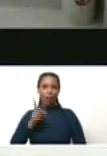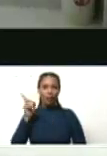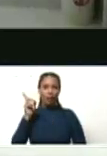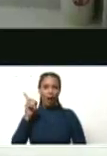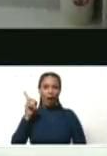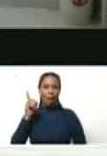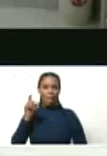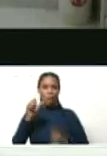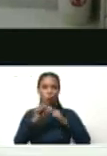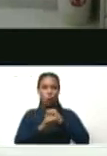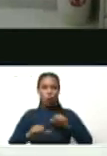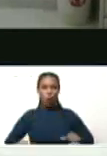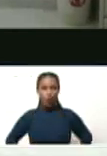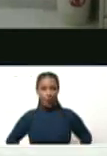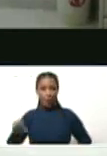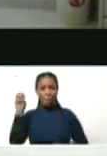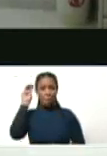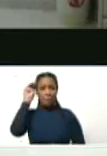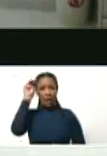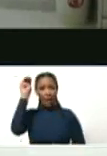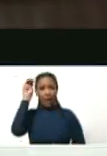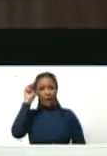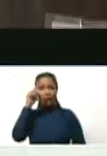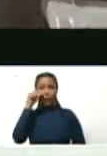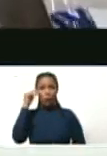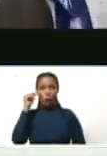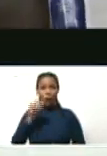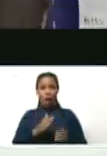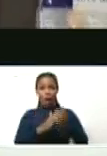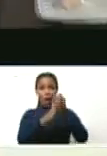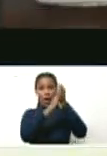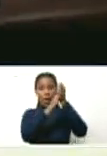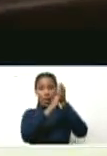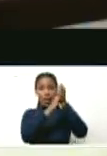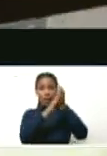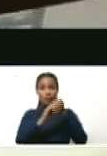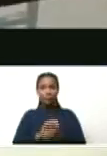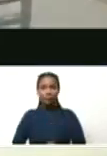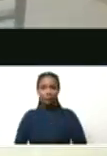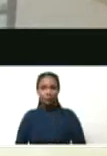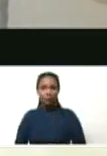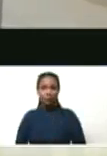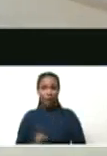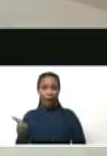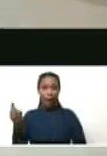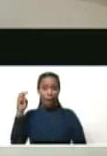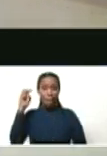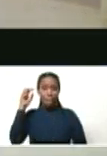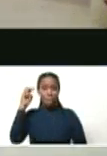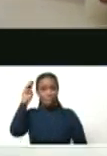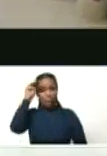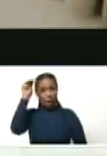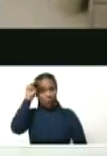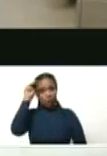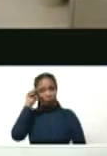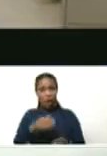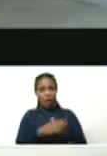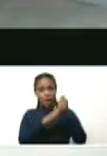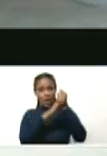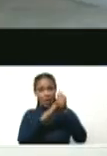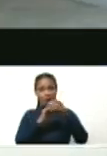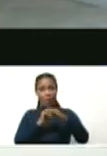maestro, líder del magisterio, maestro, líder del magisterio, pues.